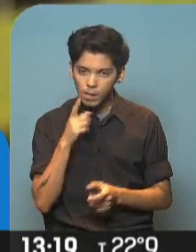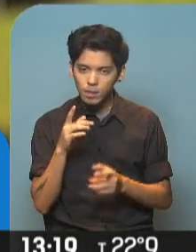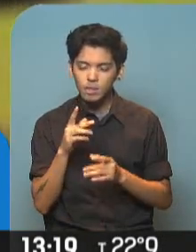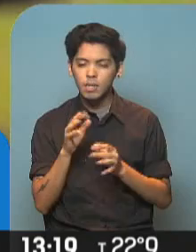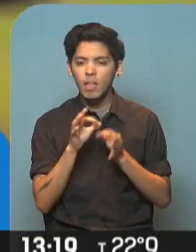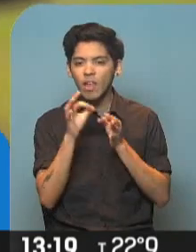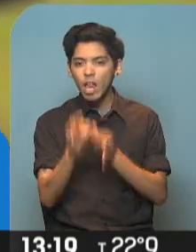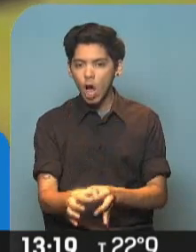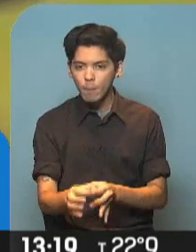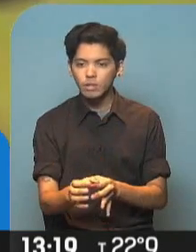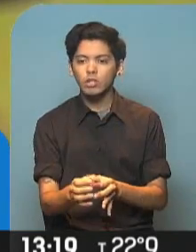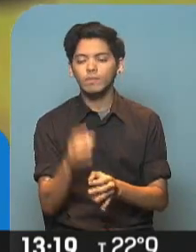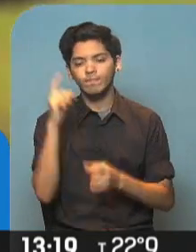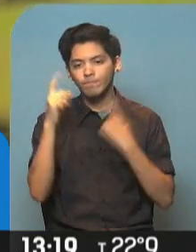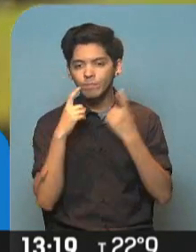Salta hasta